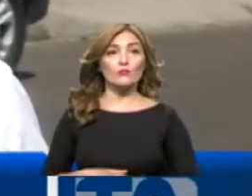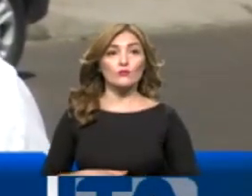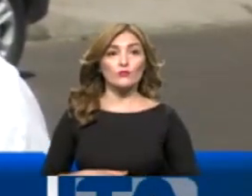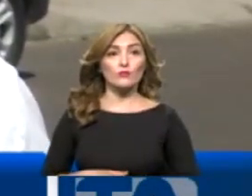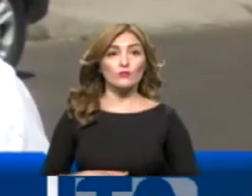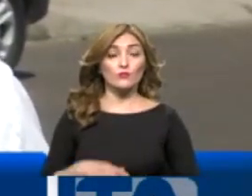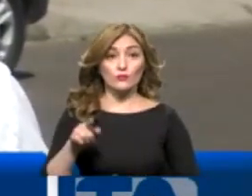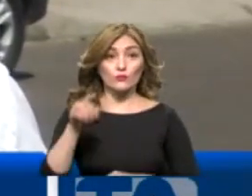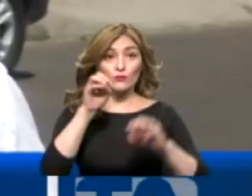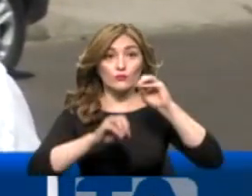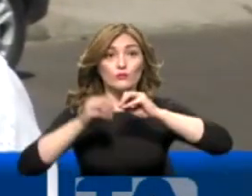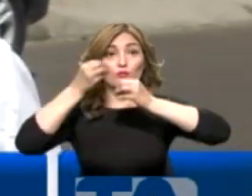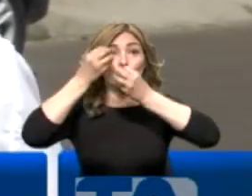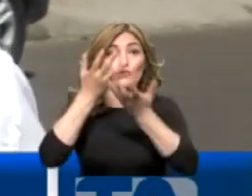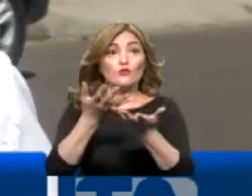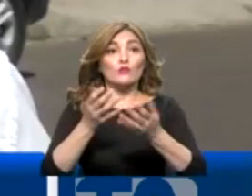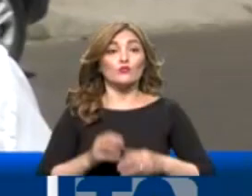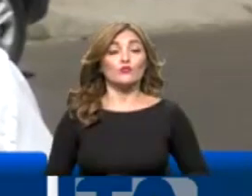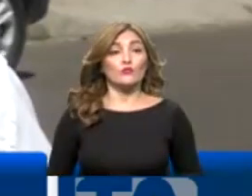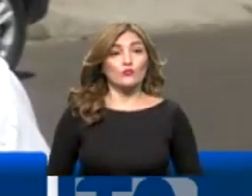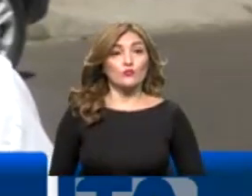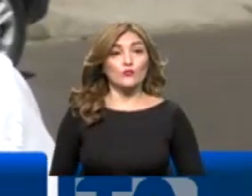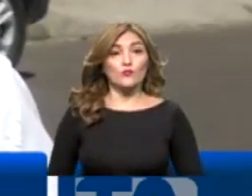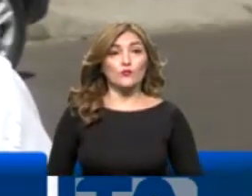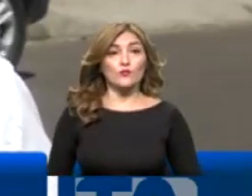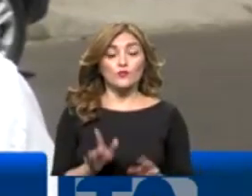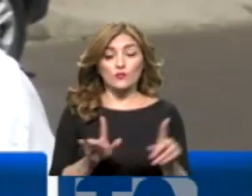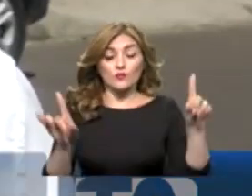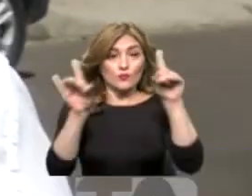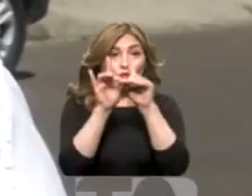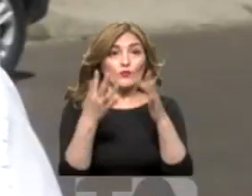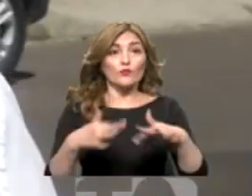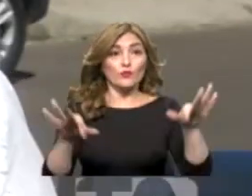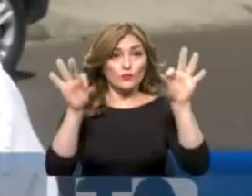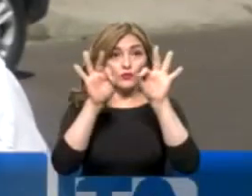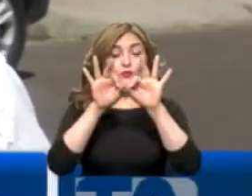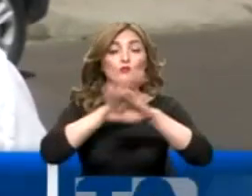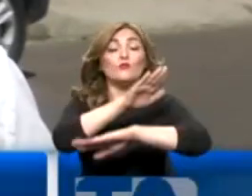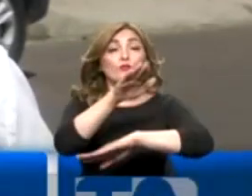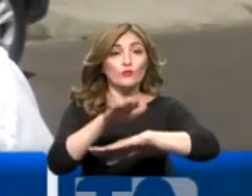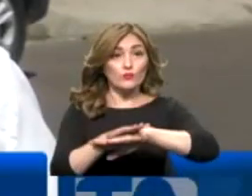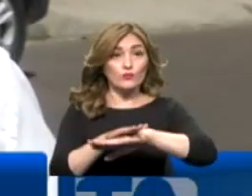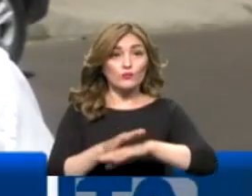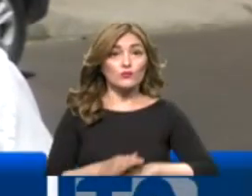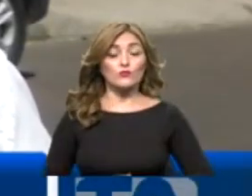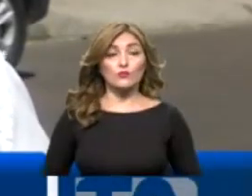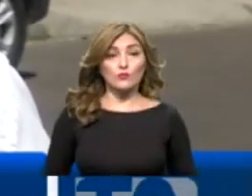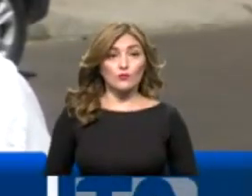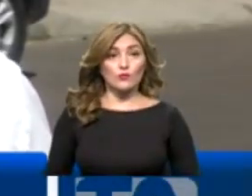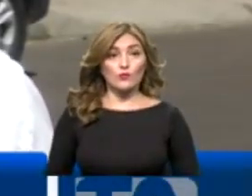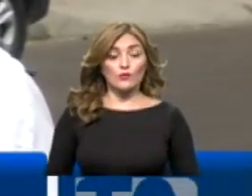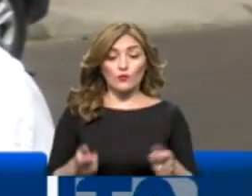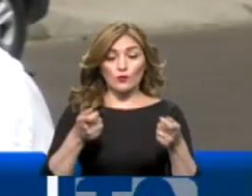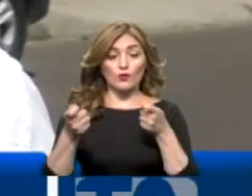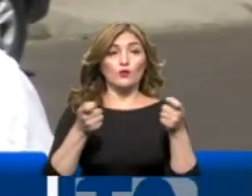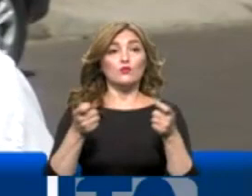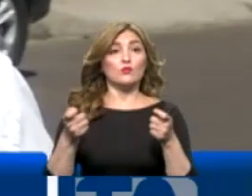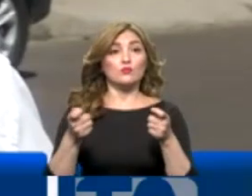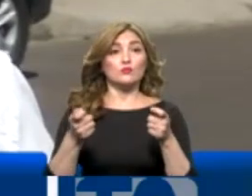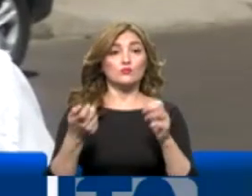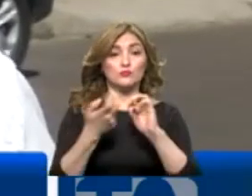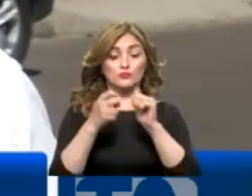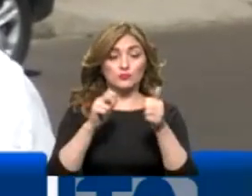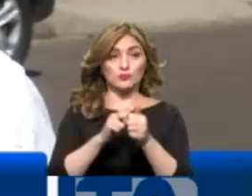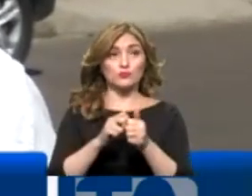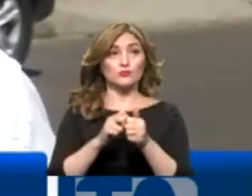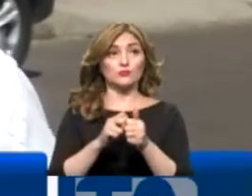ese informe va a tener datos relevantes sobre el manejo de la crisis, sobre